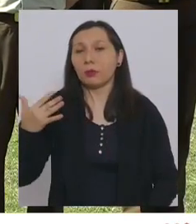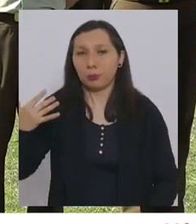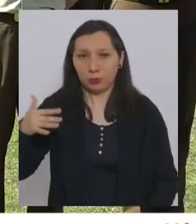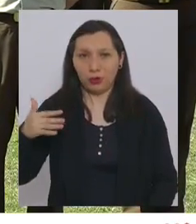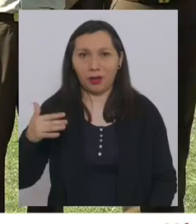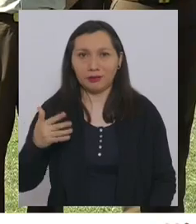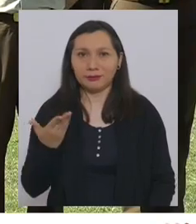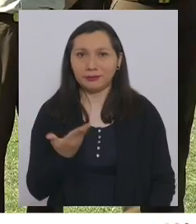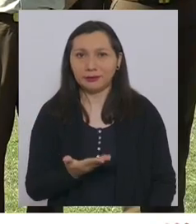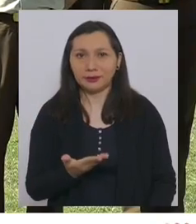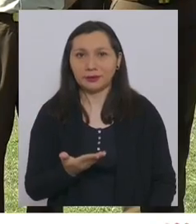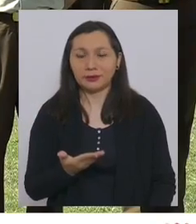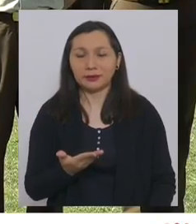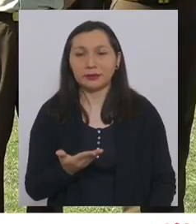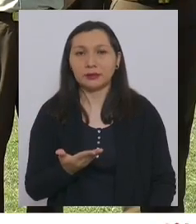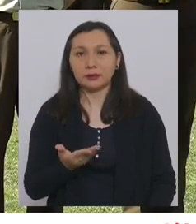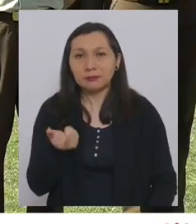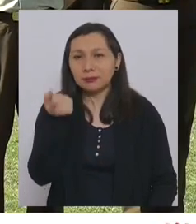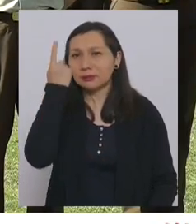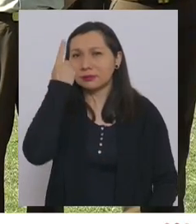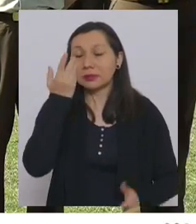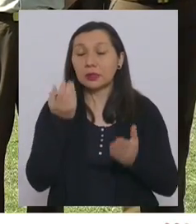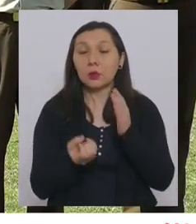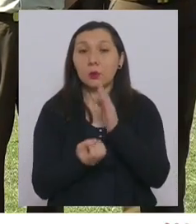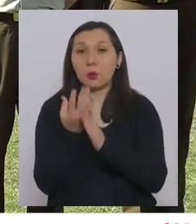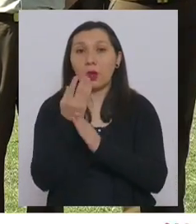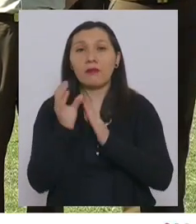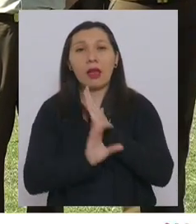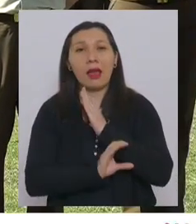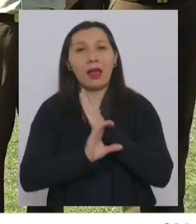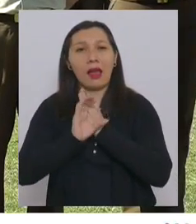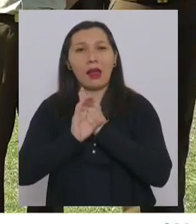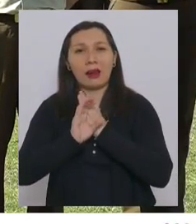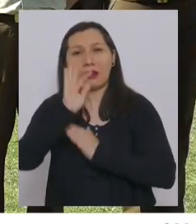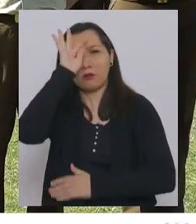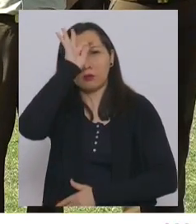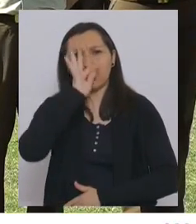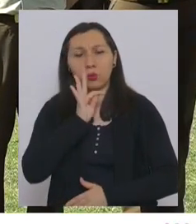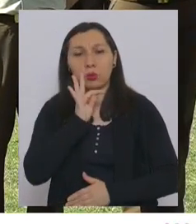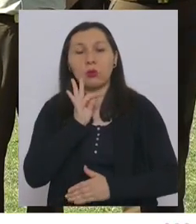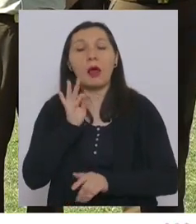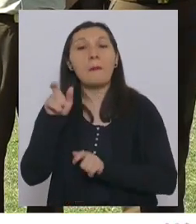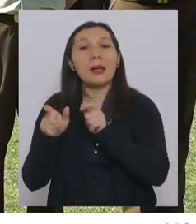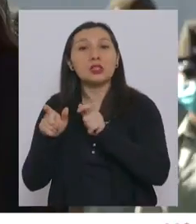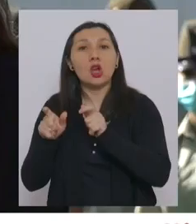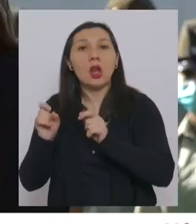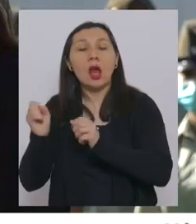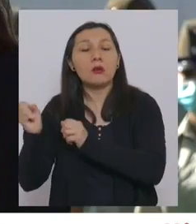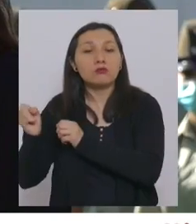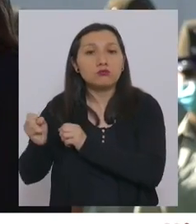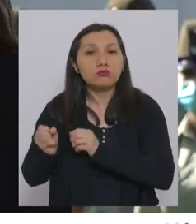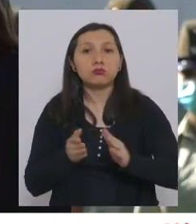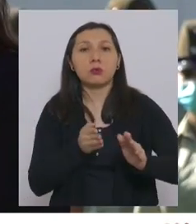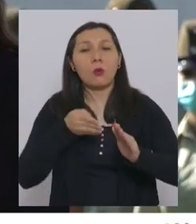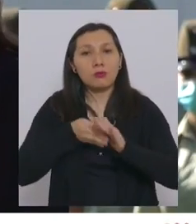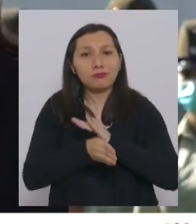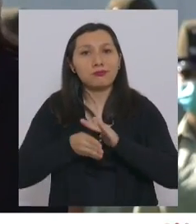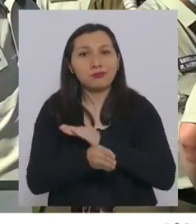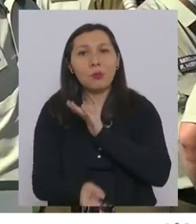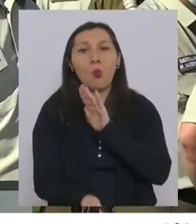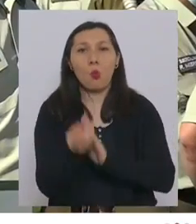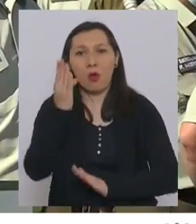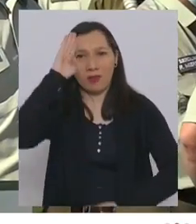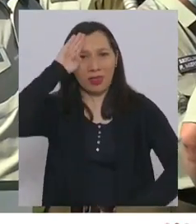fundamental que se entienda que esta nueva carrera funcionaria se va a aplicar a los nuevos integrantes de Carabineros de